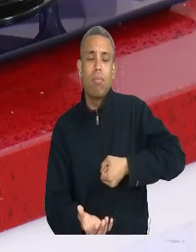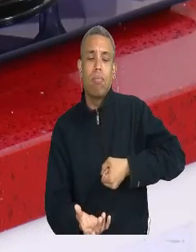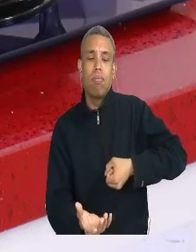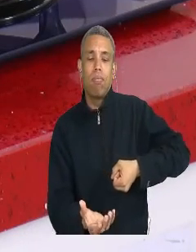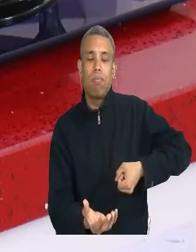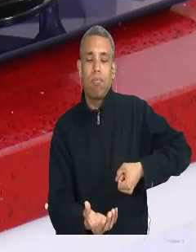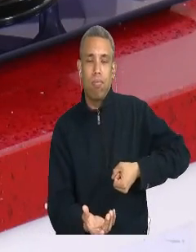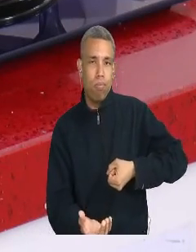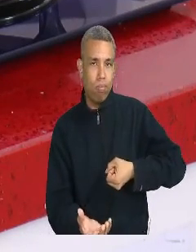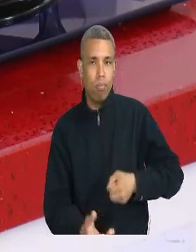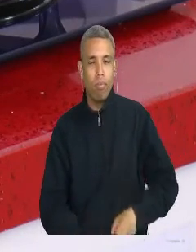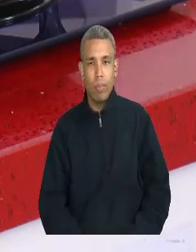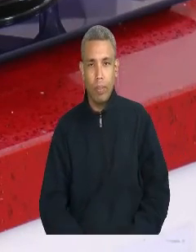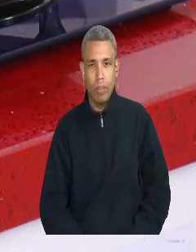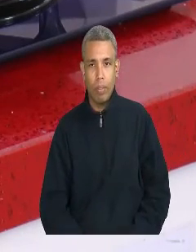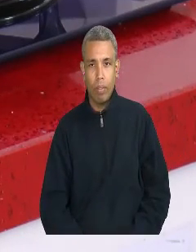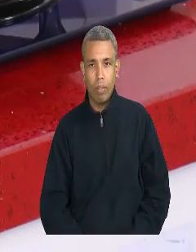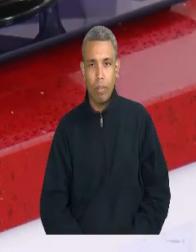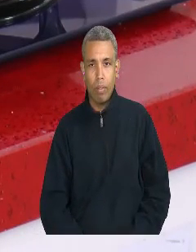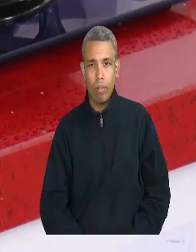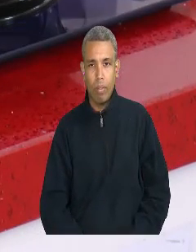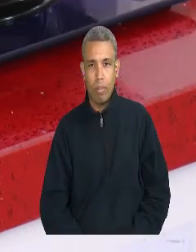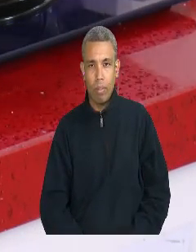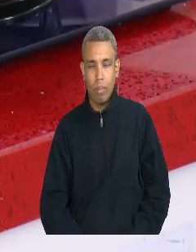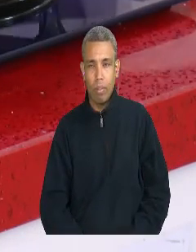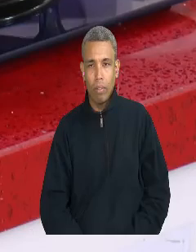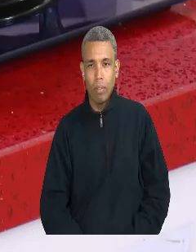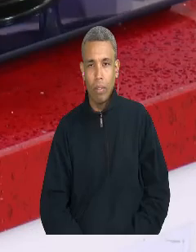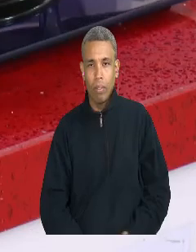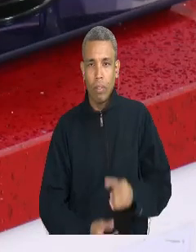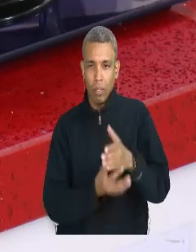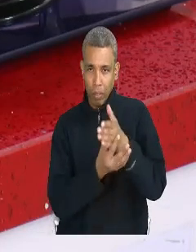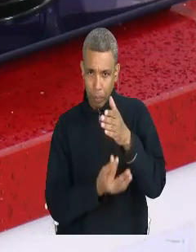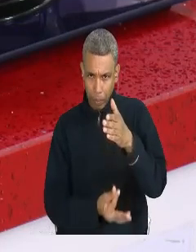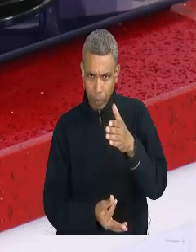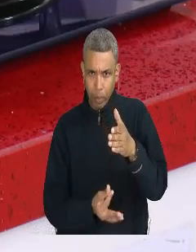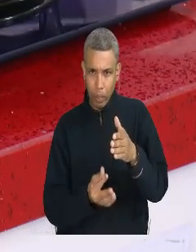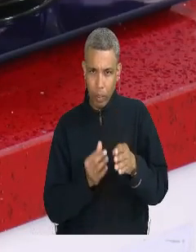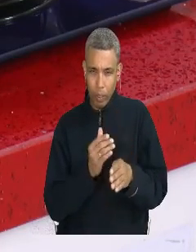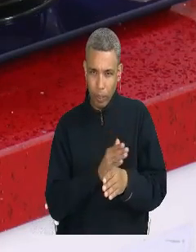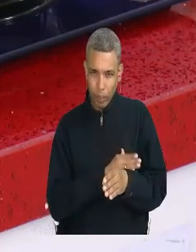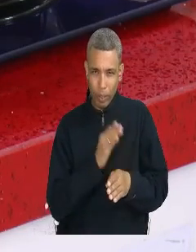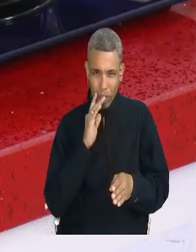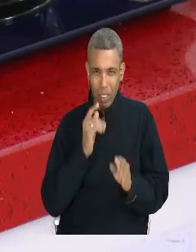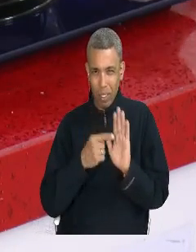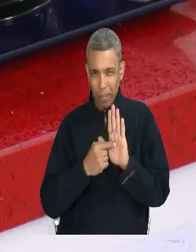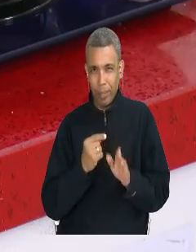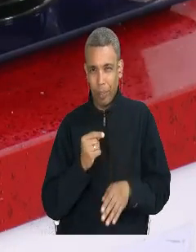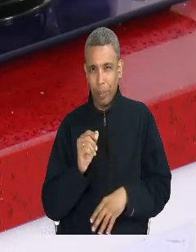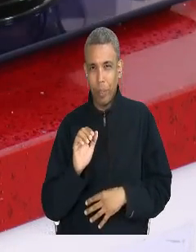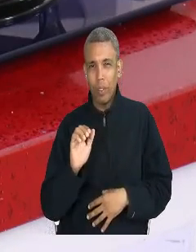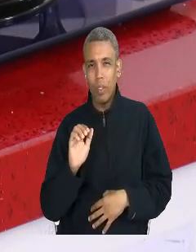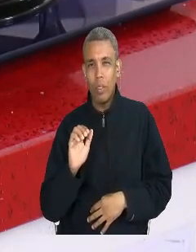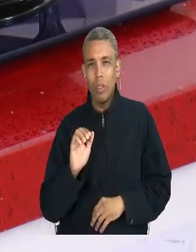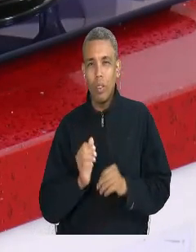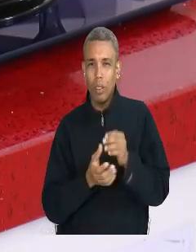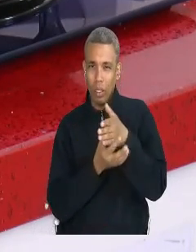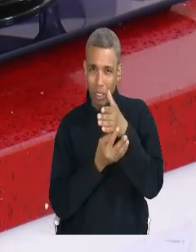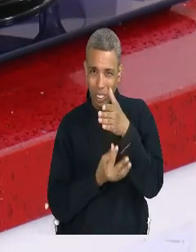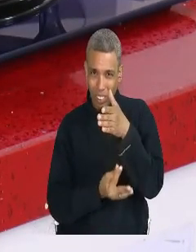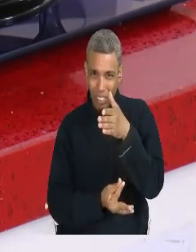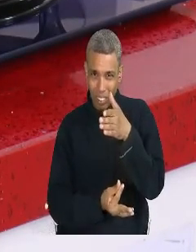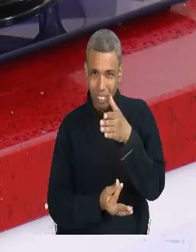un poquito de aceite, aceite normal. El aceite que les mencioné ahorita y que menciona el recetario es un aceite oriental, es el aceite